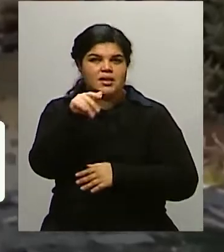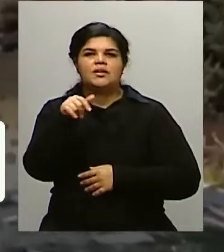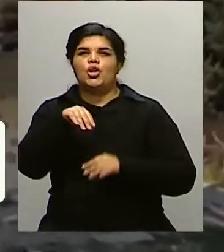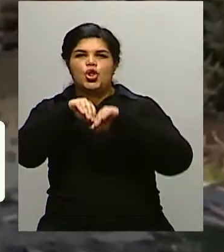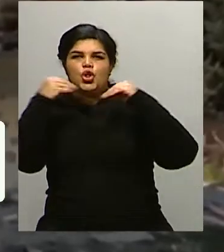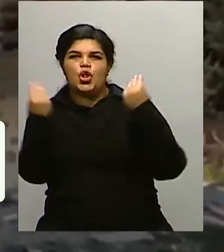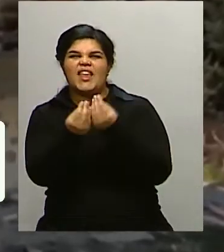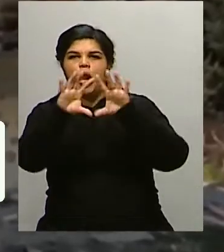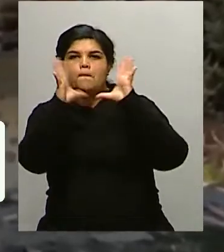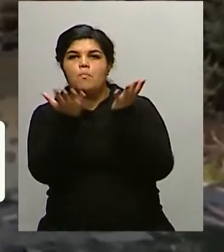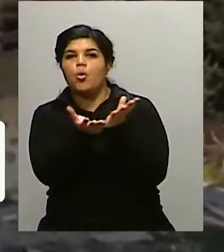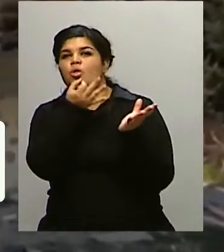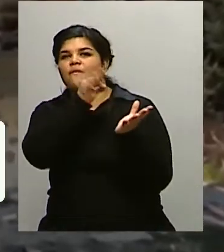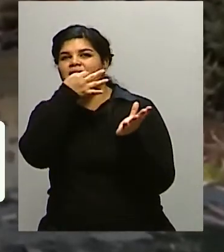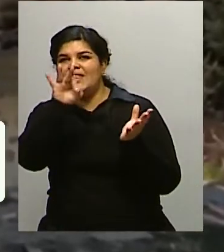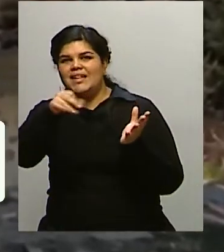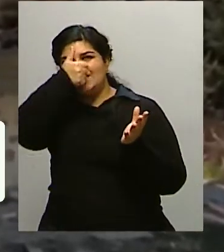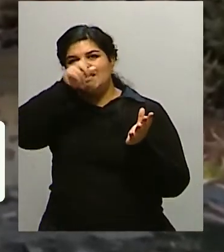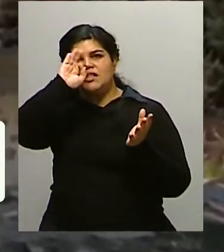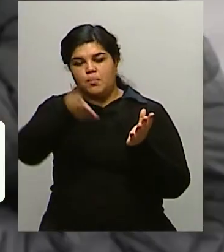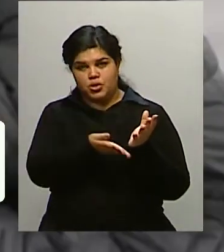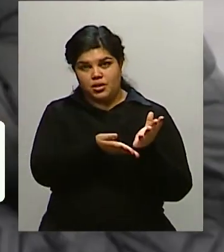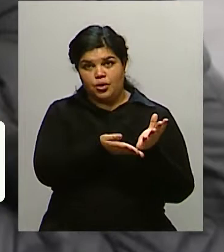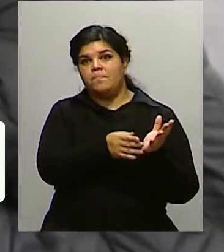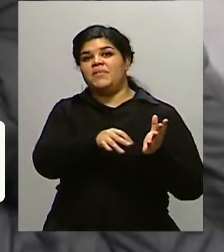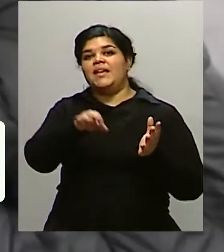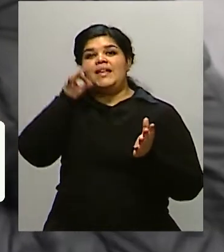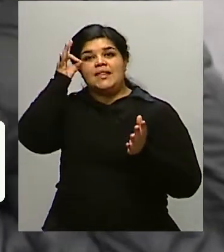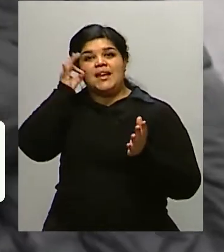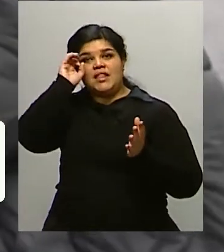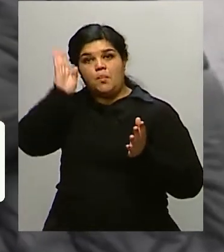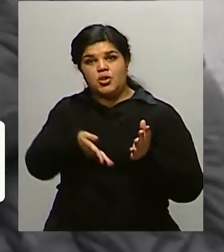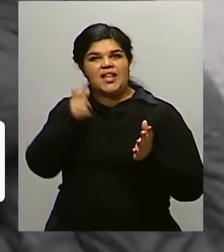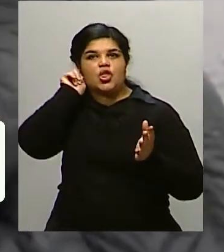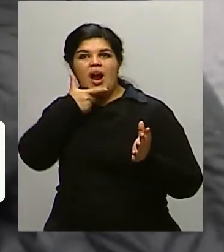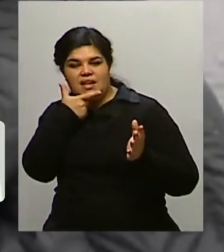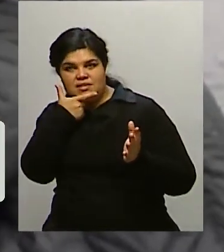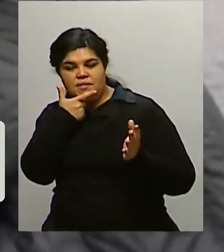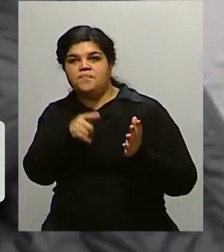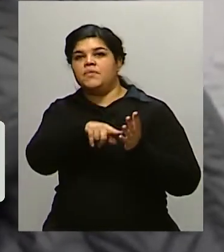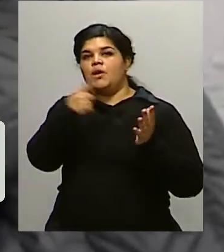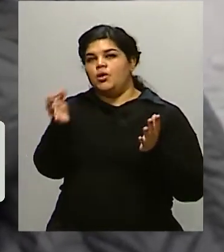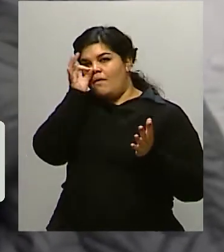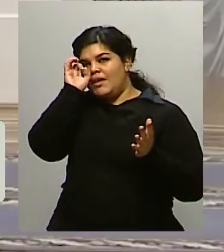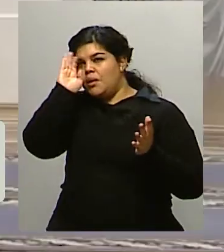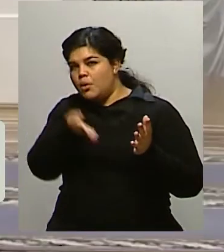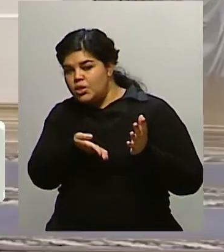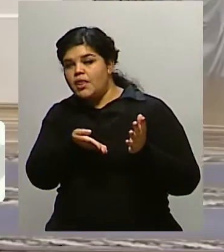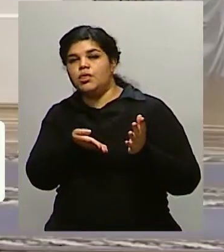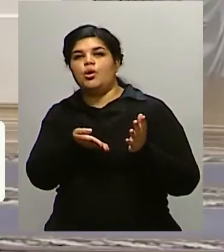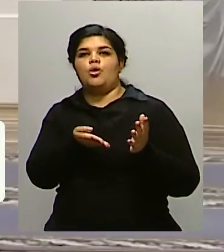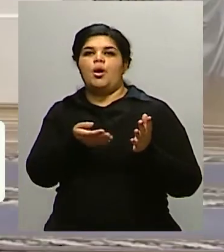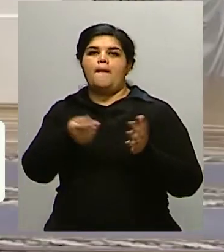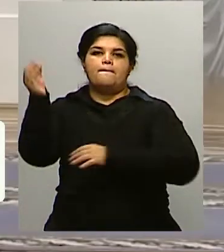exportaciones mundiales del gas por redes, 30% de las exportaciones mundiales de gas y 20% de las exportaciones totales